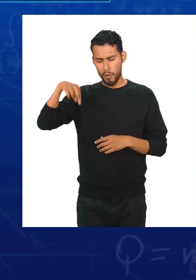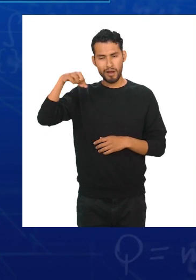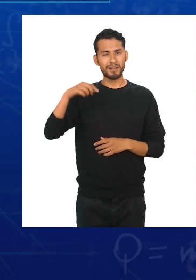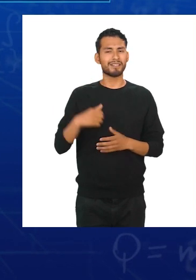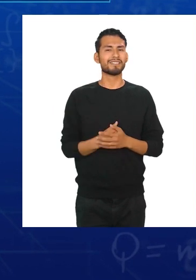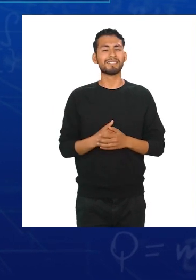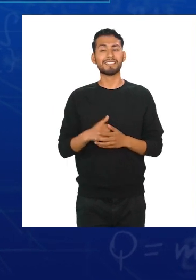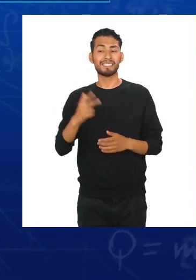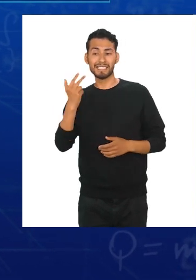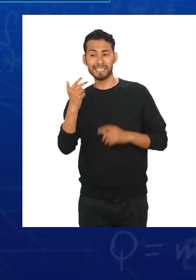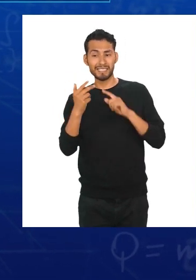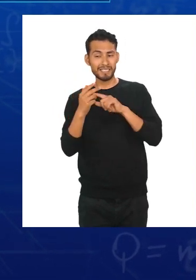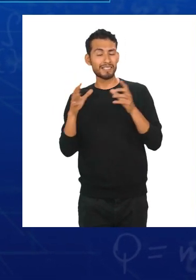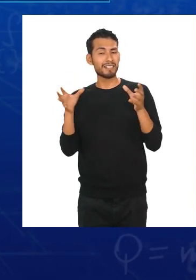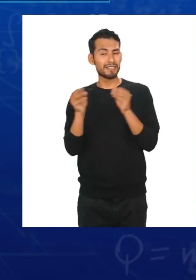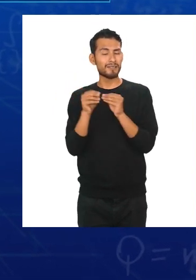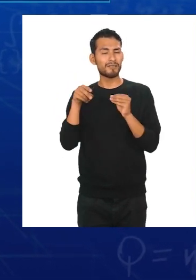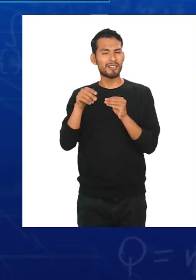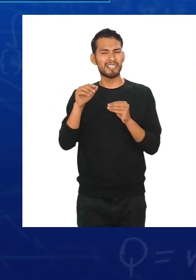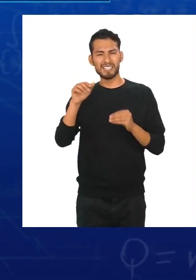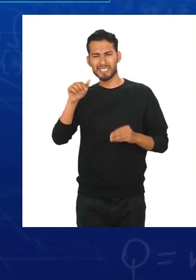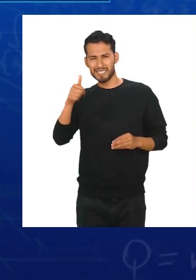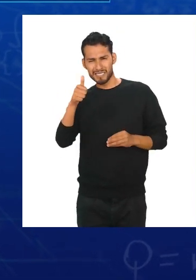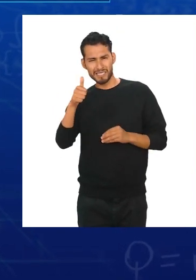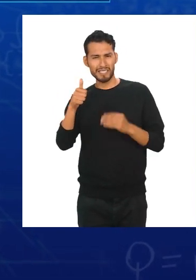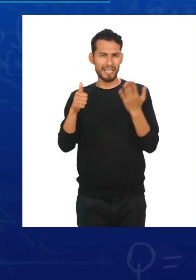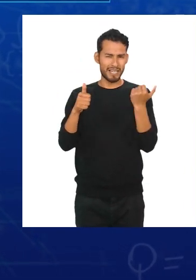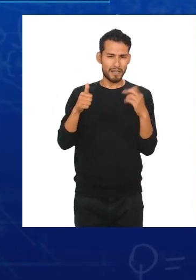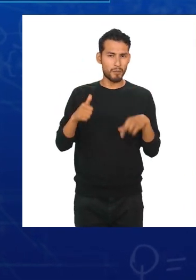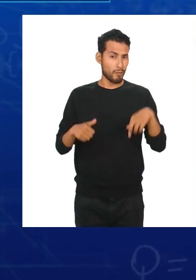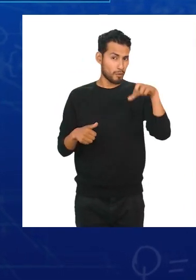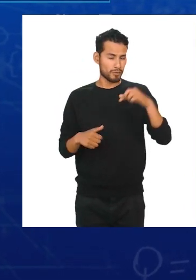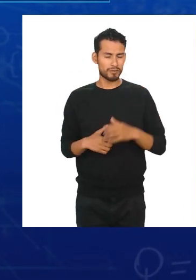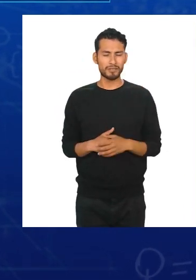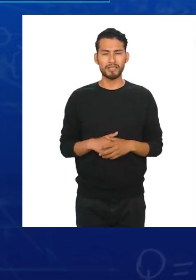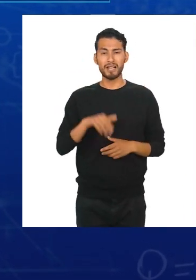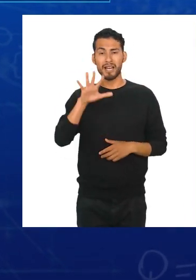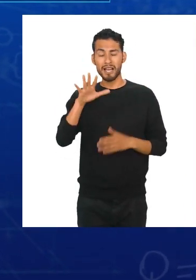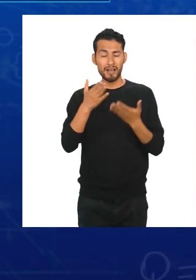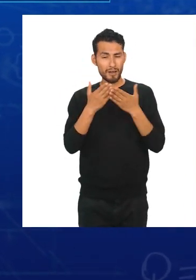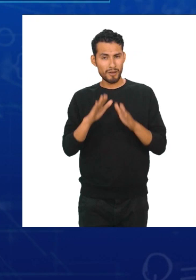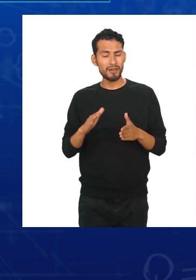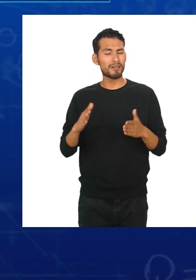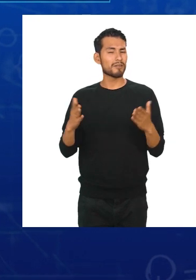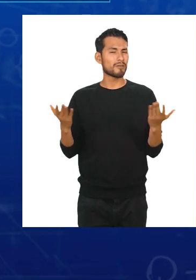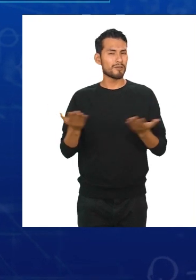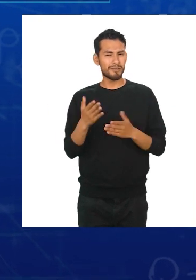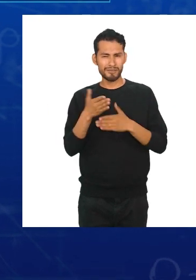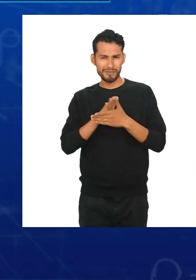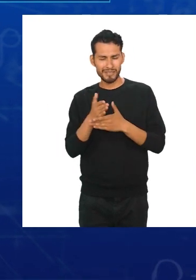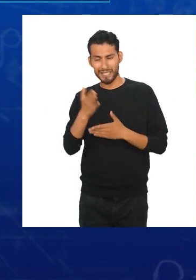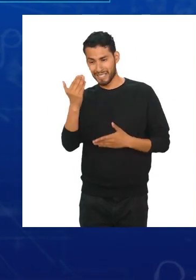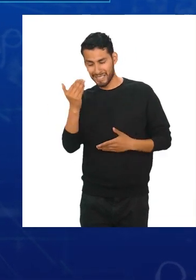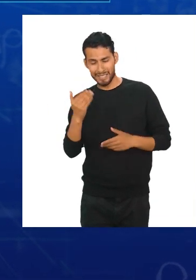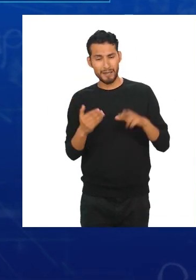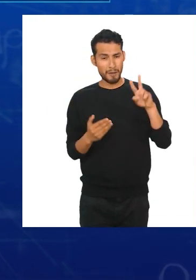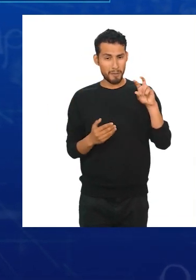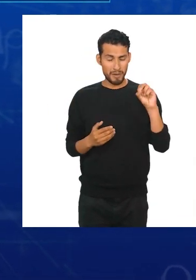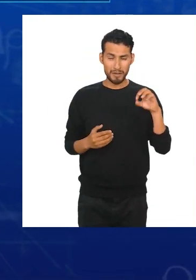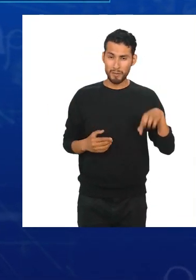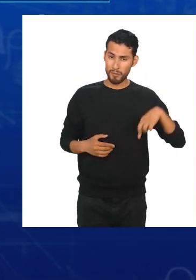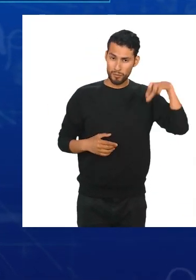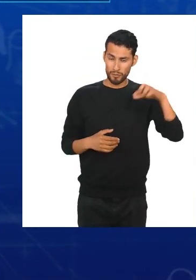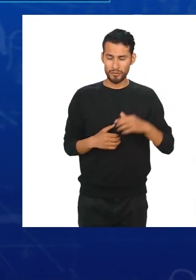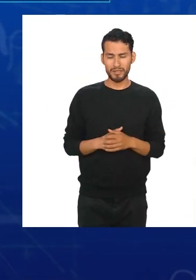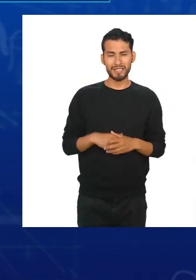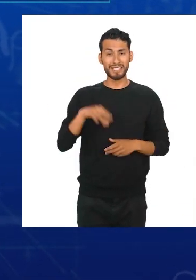puntuaciones tenemos 3 estudiantes que obtuvieron entre 10 y 15 puntos, 5 estudiantes obtuvieron entre 15